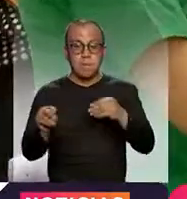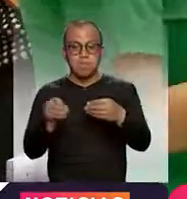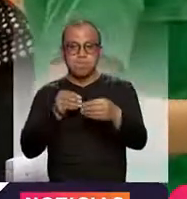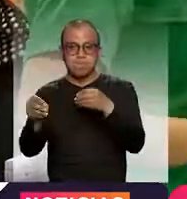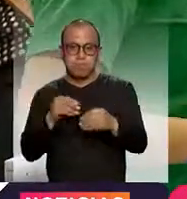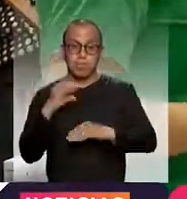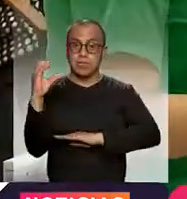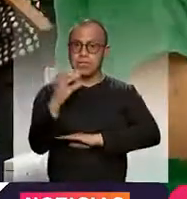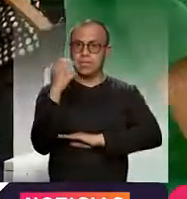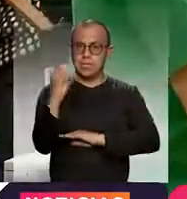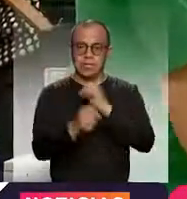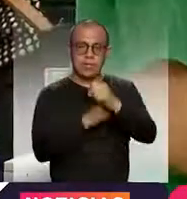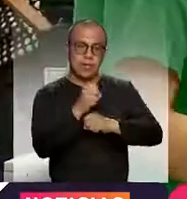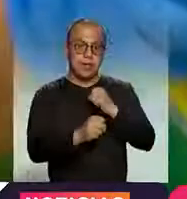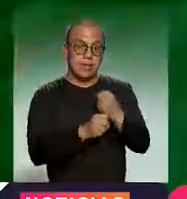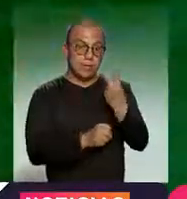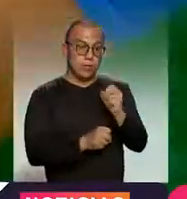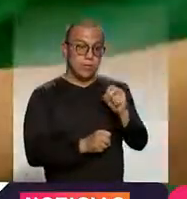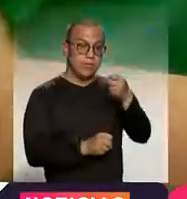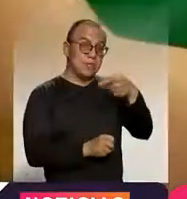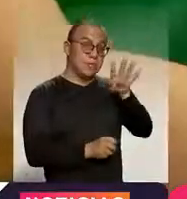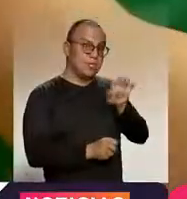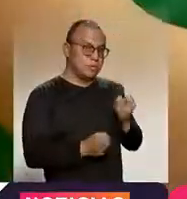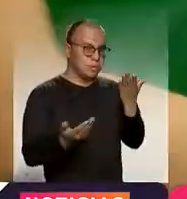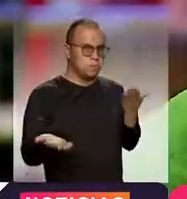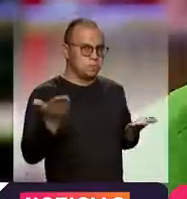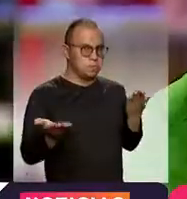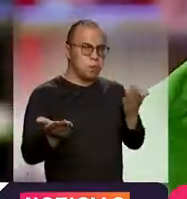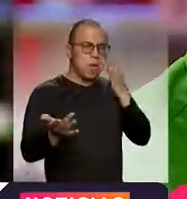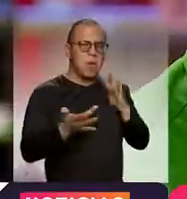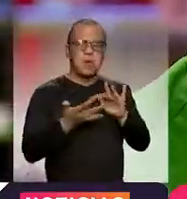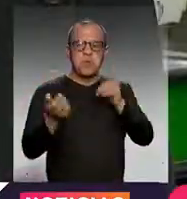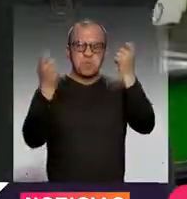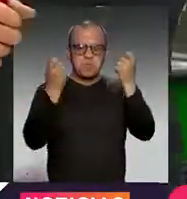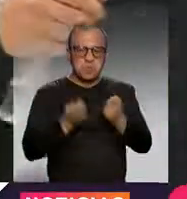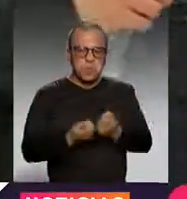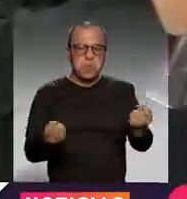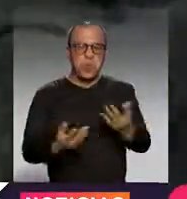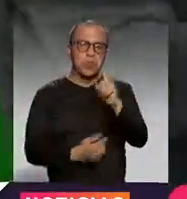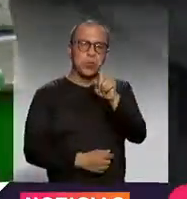En Colombia, en 2019 el consumo aparente de productos plásticos fue cercano